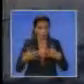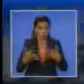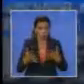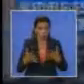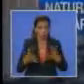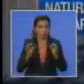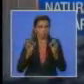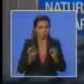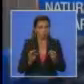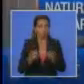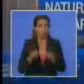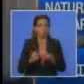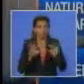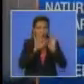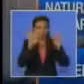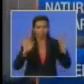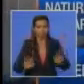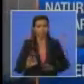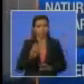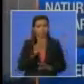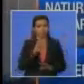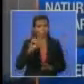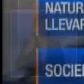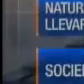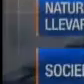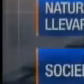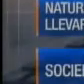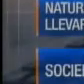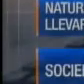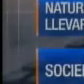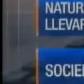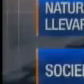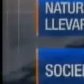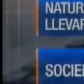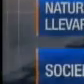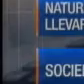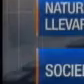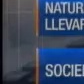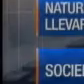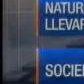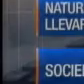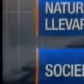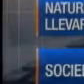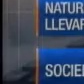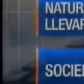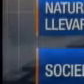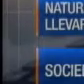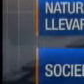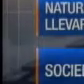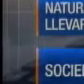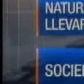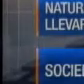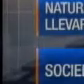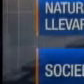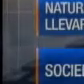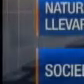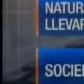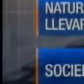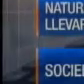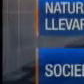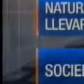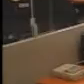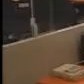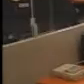declaración a través del formulario 102A. Las personas naturales obligadas a llevar contabilidad, el formulario 102, y para las sociedades,